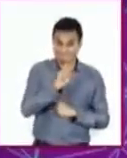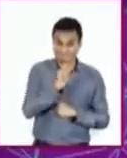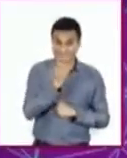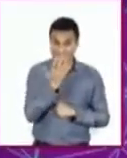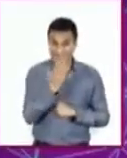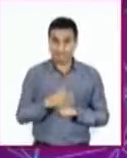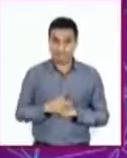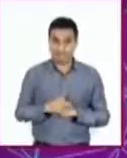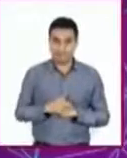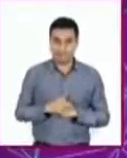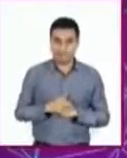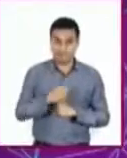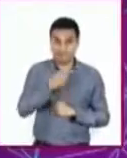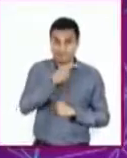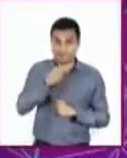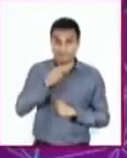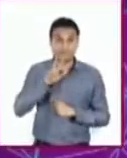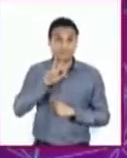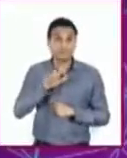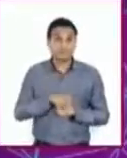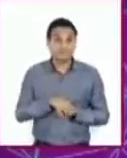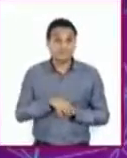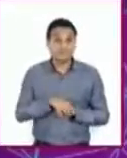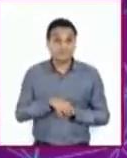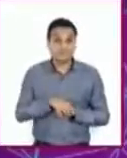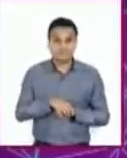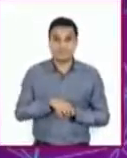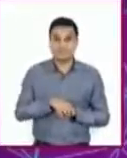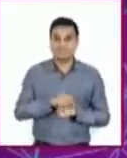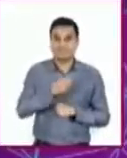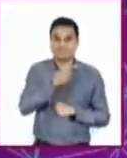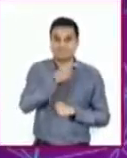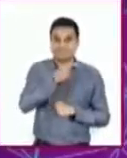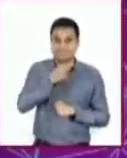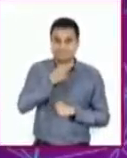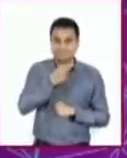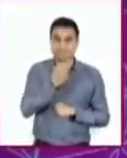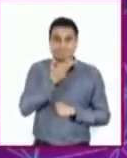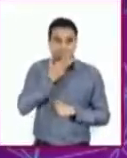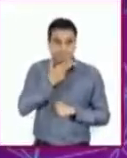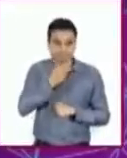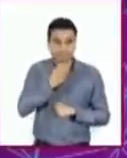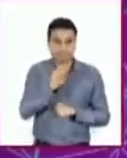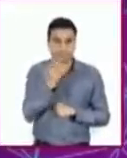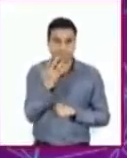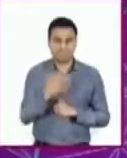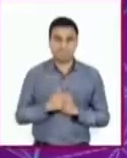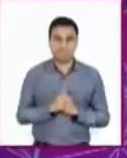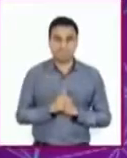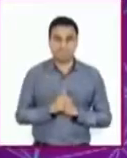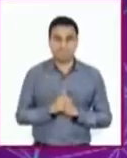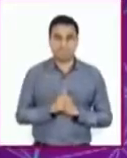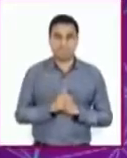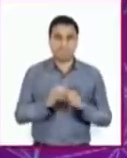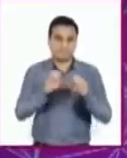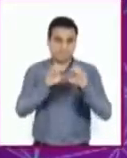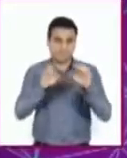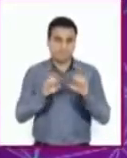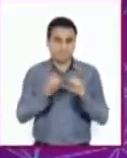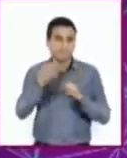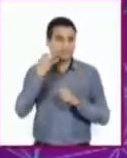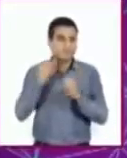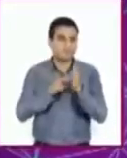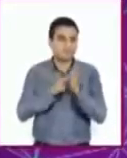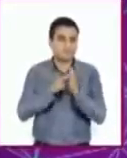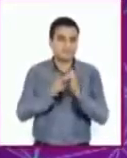más 18 negativo es igual a 8 enteros 5 décimos negativo. Para el equipo Panteras, la